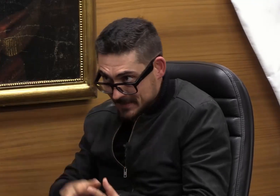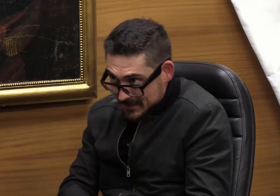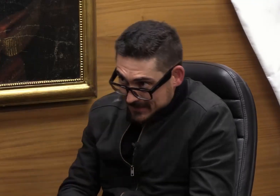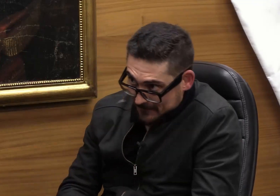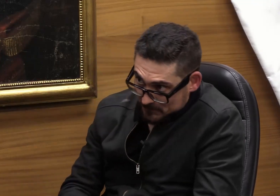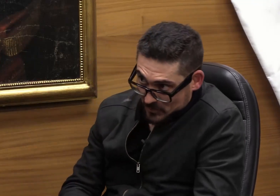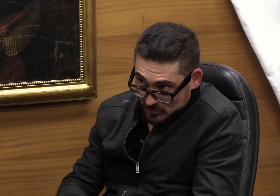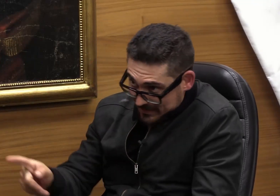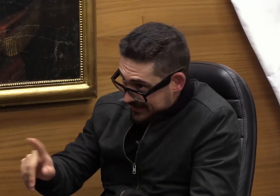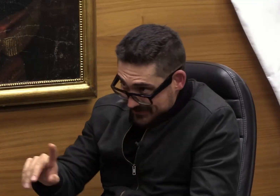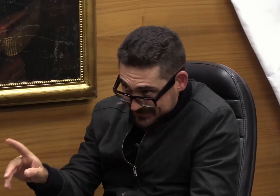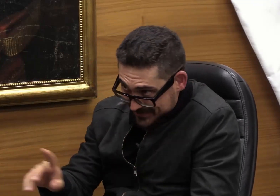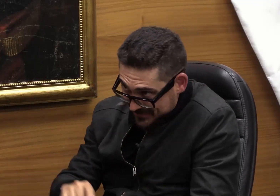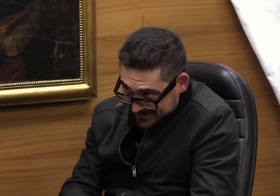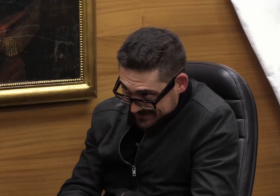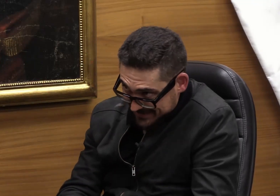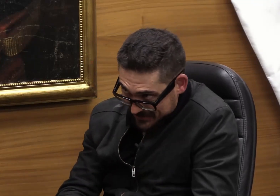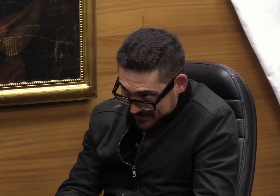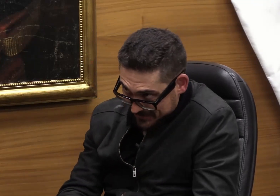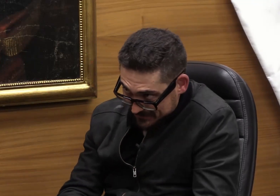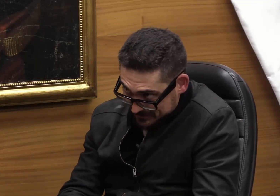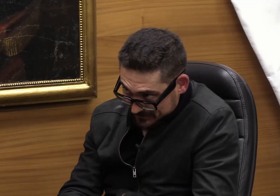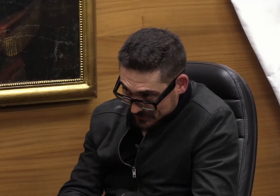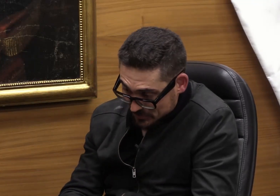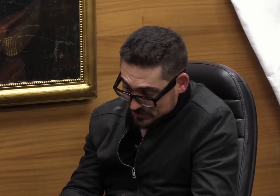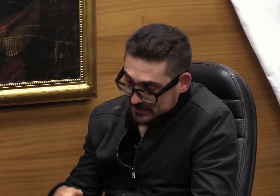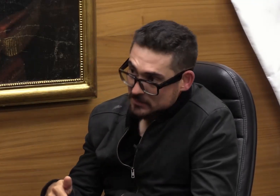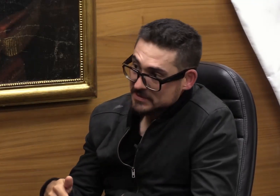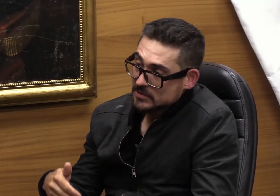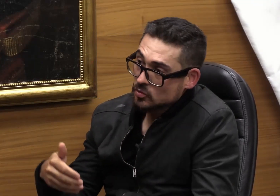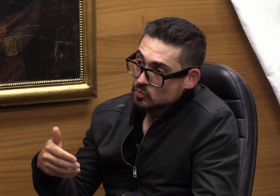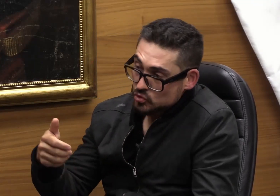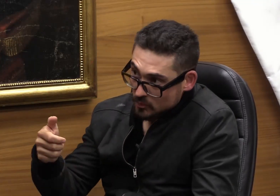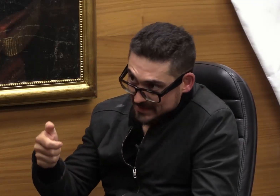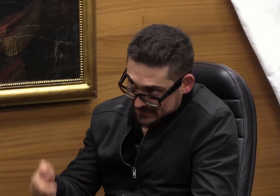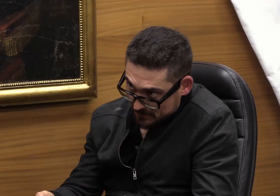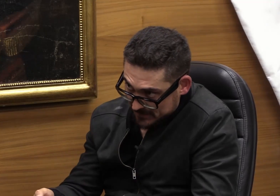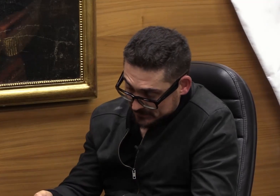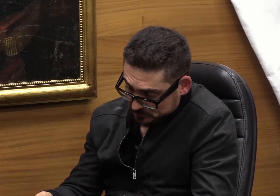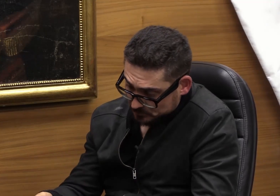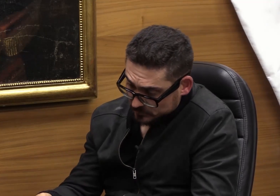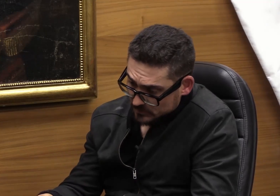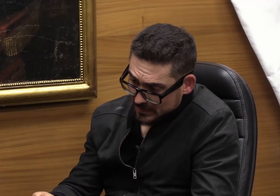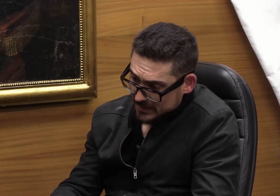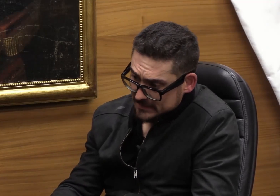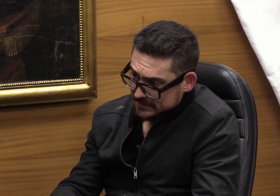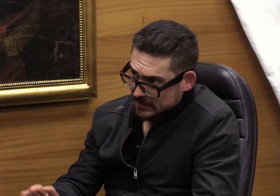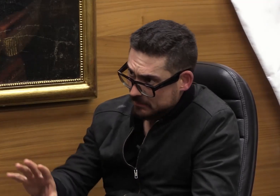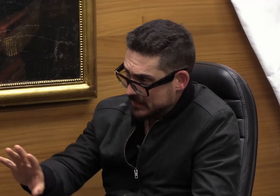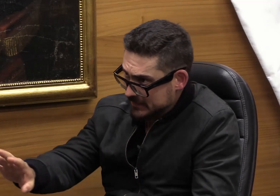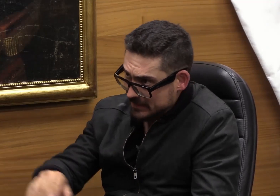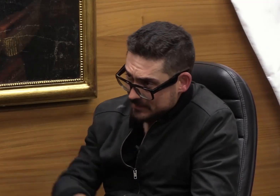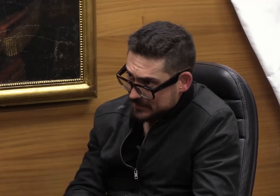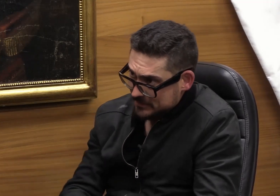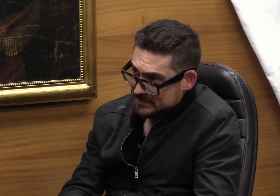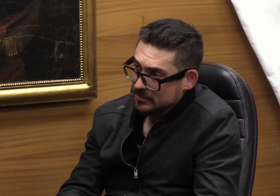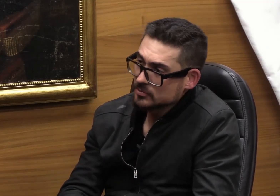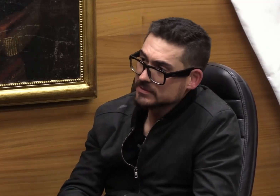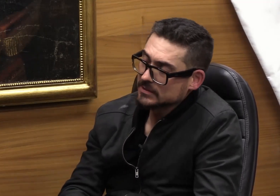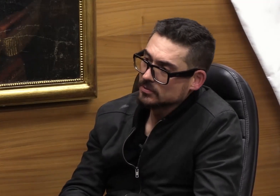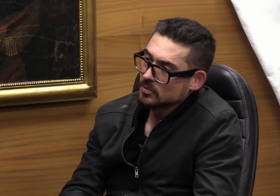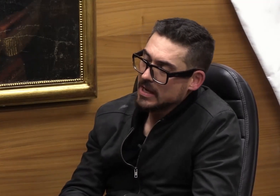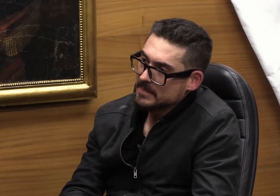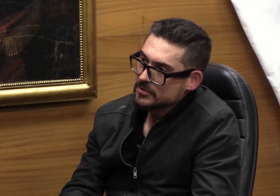Claro. Cosa que no se suelen inscribir. Claro. Entonces los estamos haciendo mucho más simples. Prácticamente nos